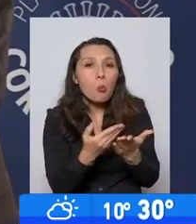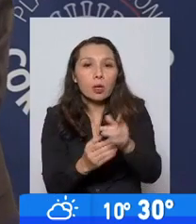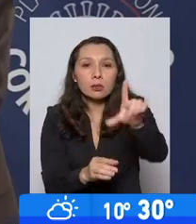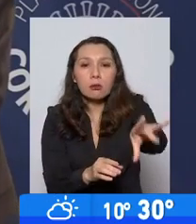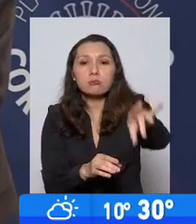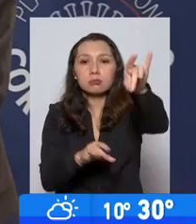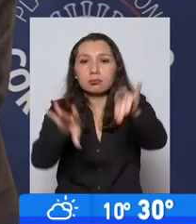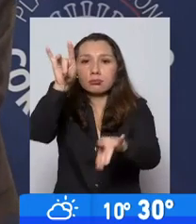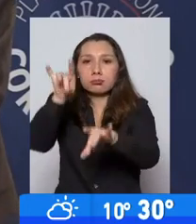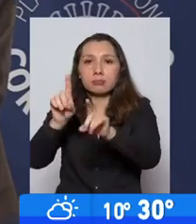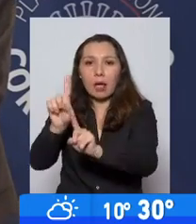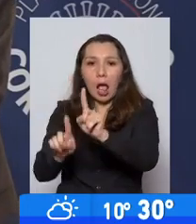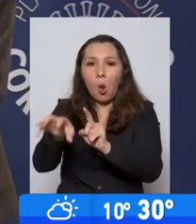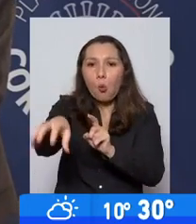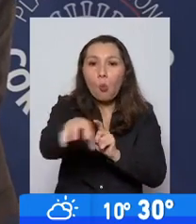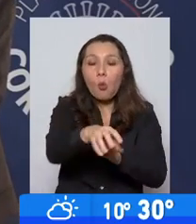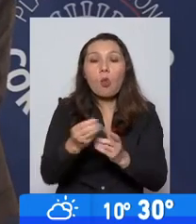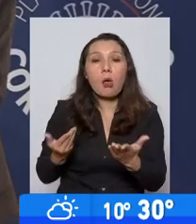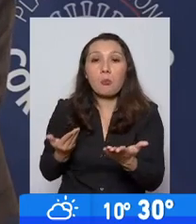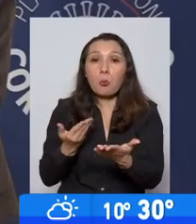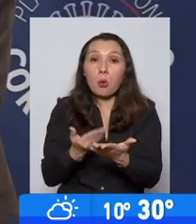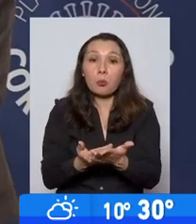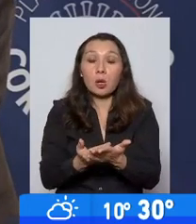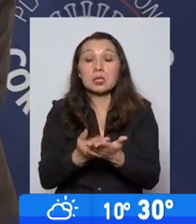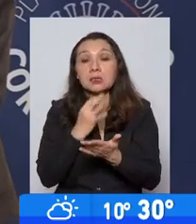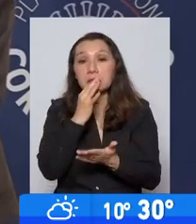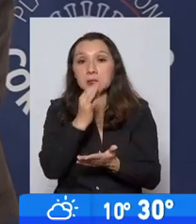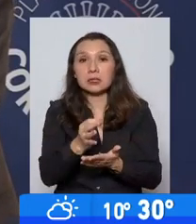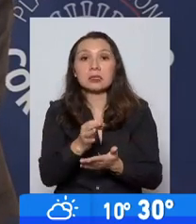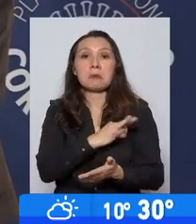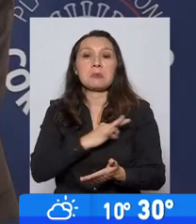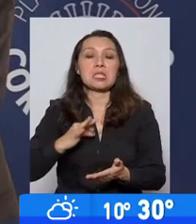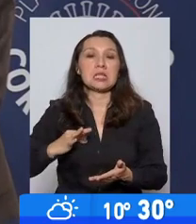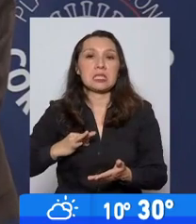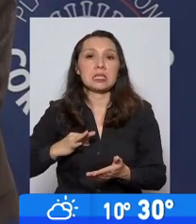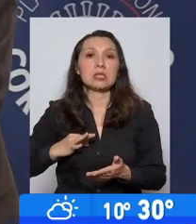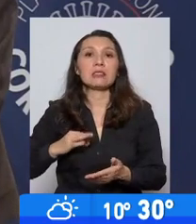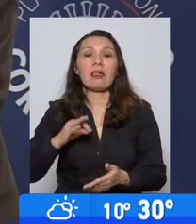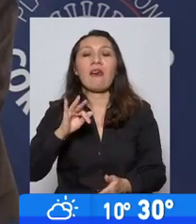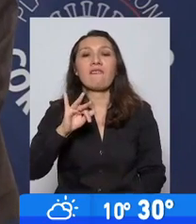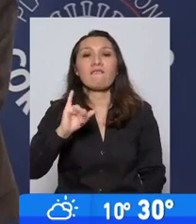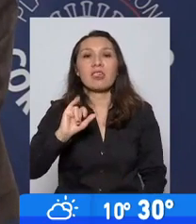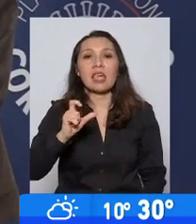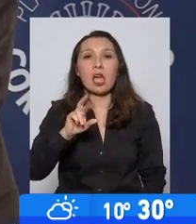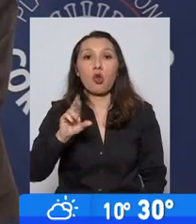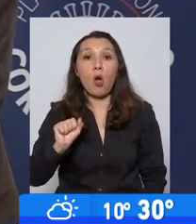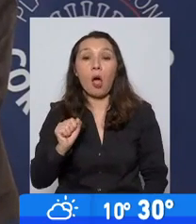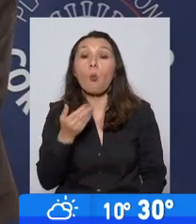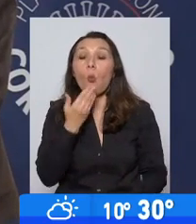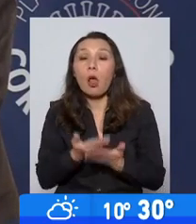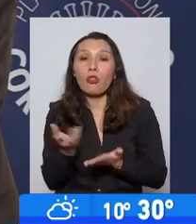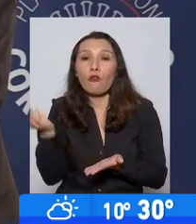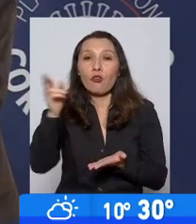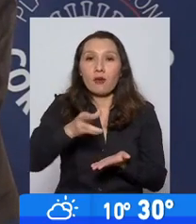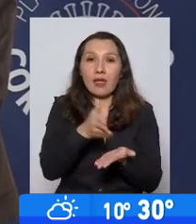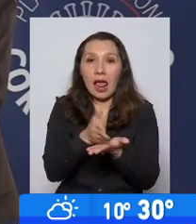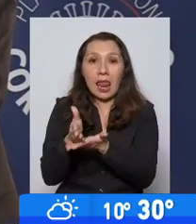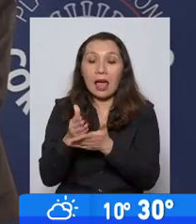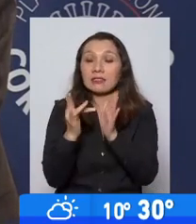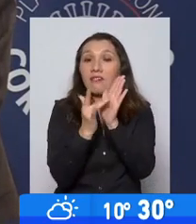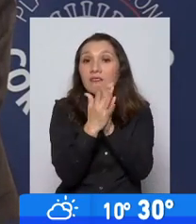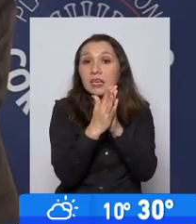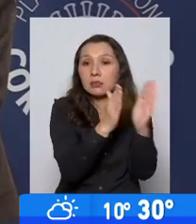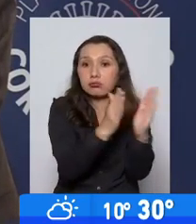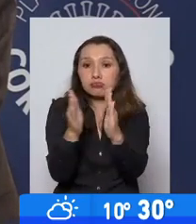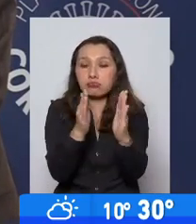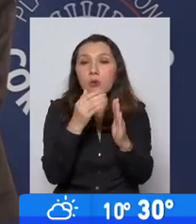que evidentemente ha propuesto o proponga el ministro Figueroa que regresen a clase en la fecha